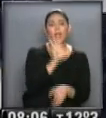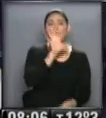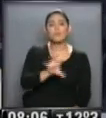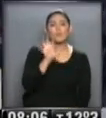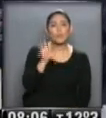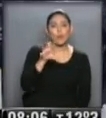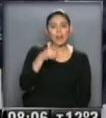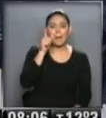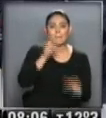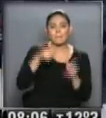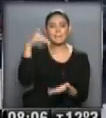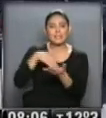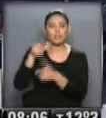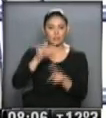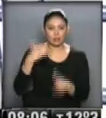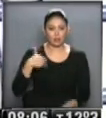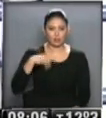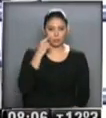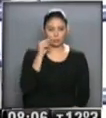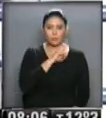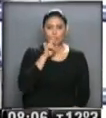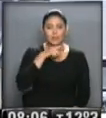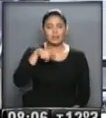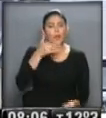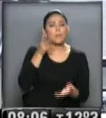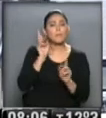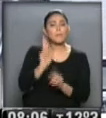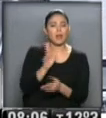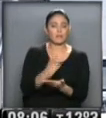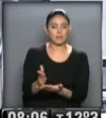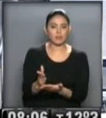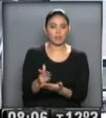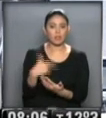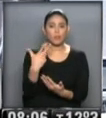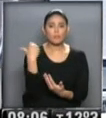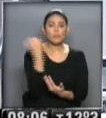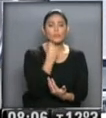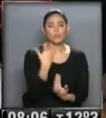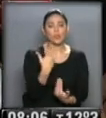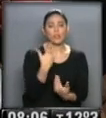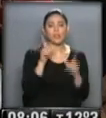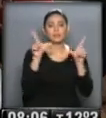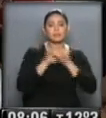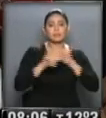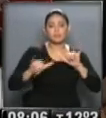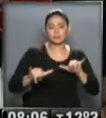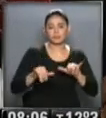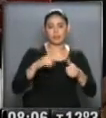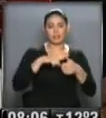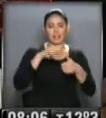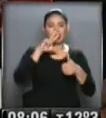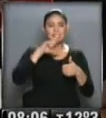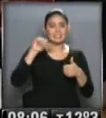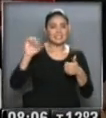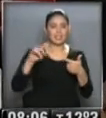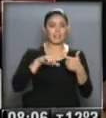millones de ciudadanos y ciudadanas de la Argentina que le están privando la posibilidad de tener canales de noticias como